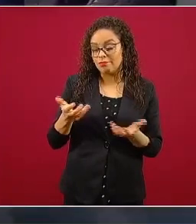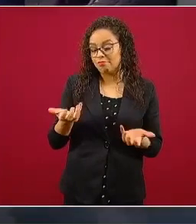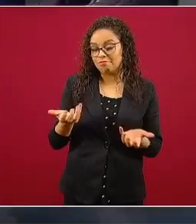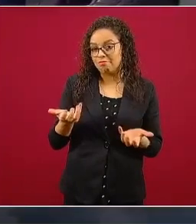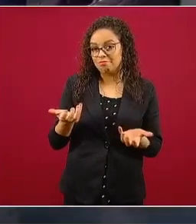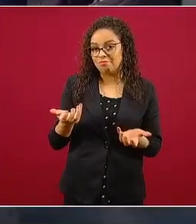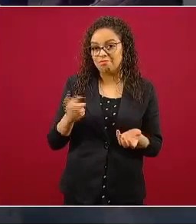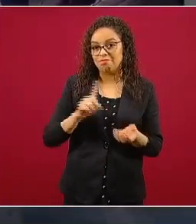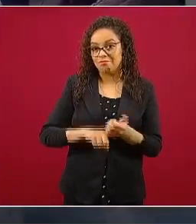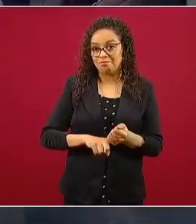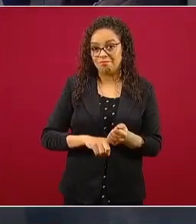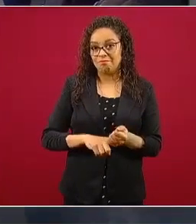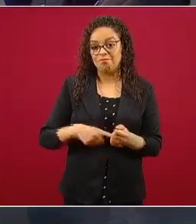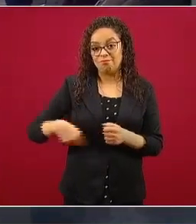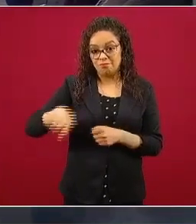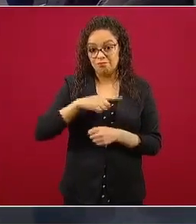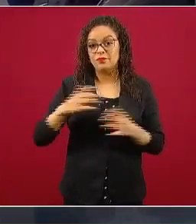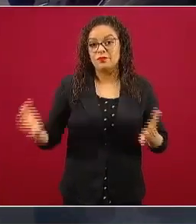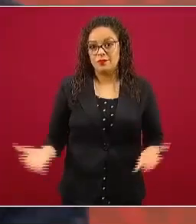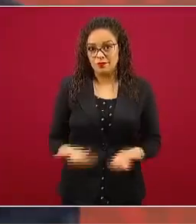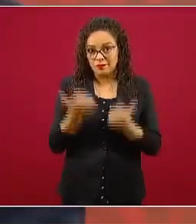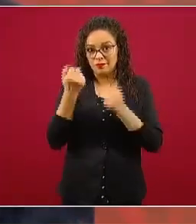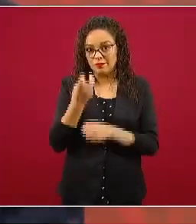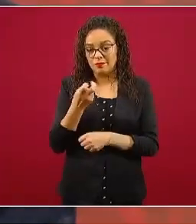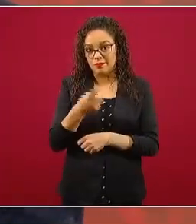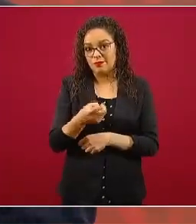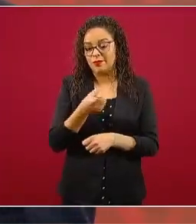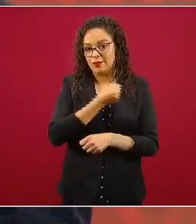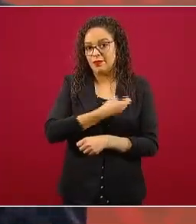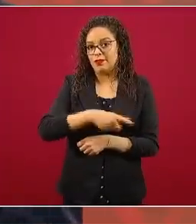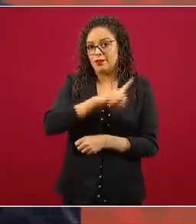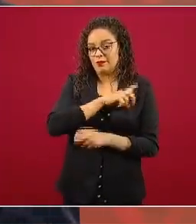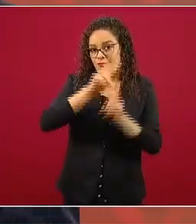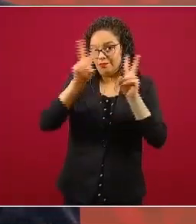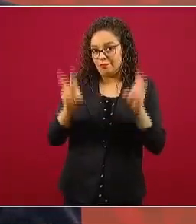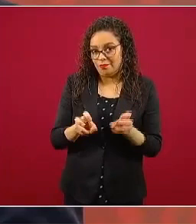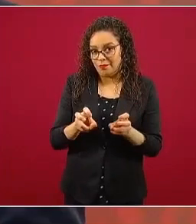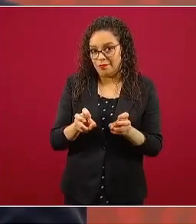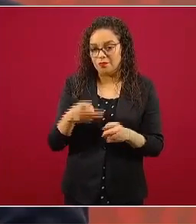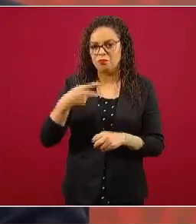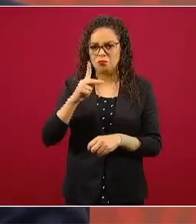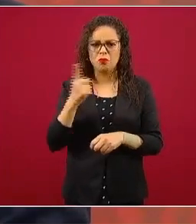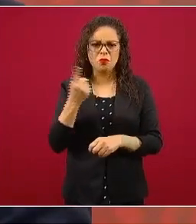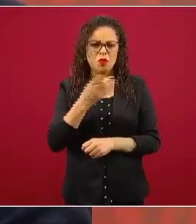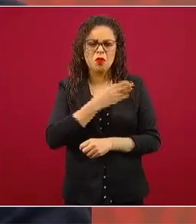Pero qué bueno que hay este debate.